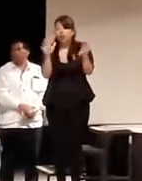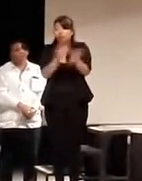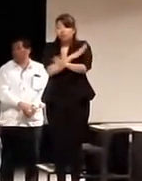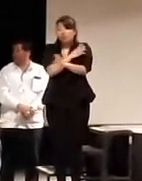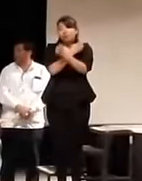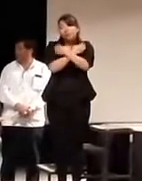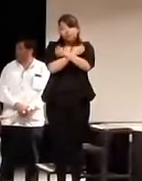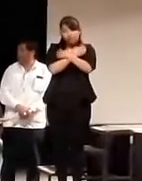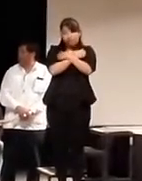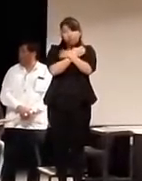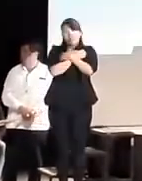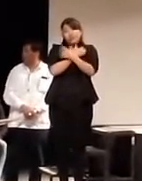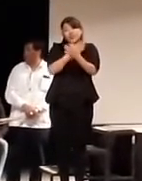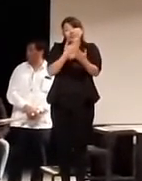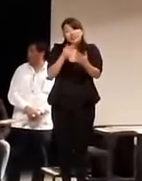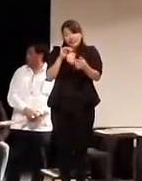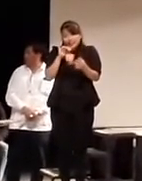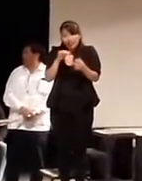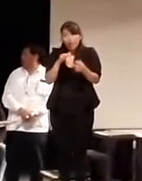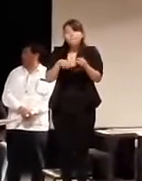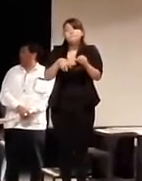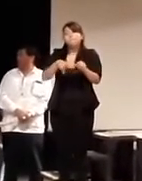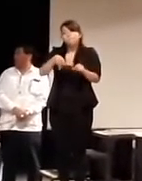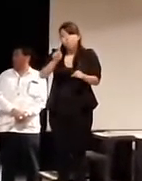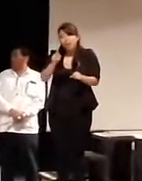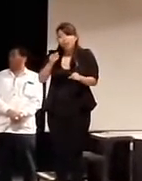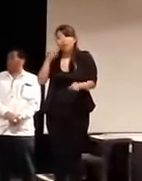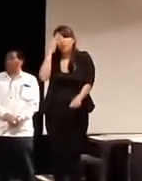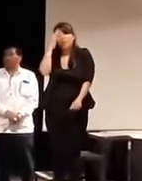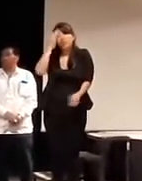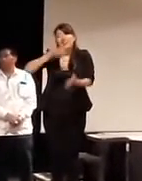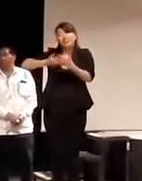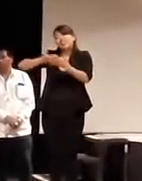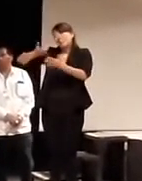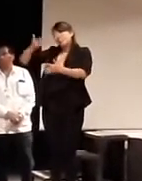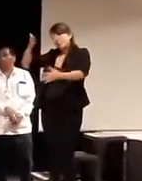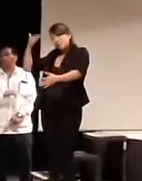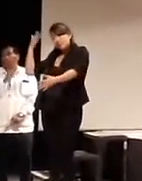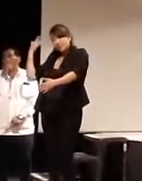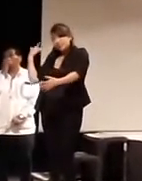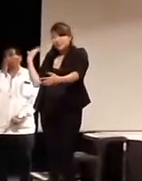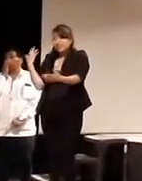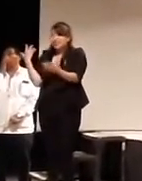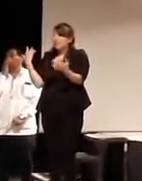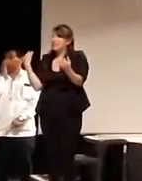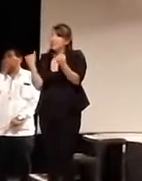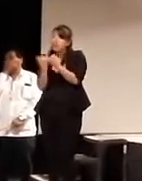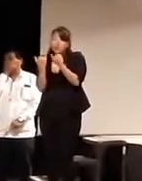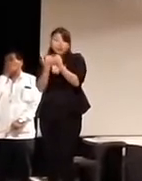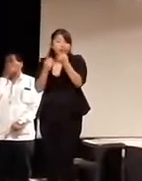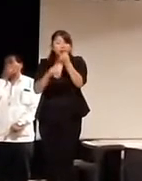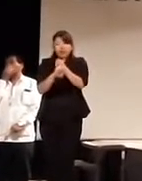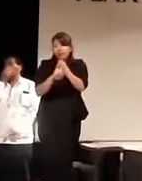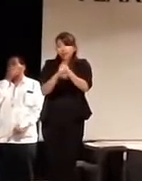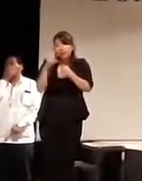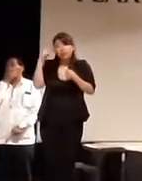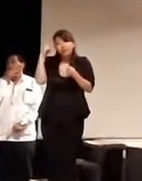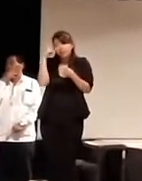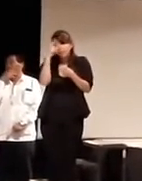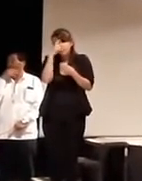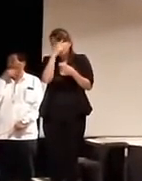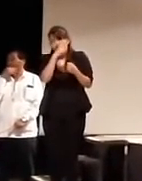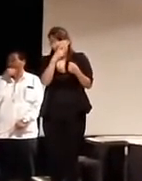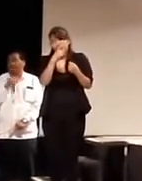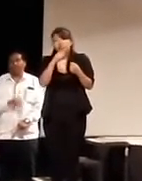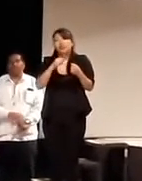30 años hemos dejado acorralado en un rincón a las bases del pensamiento educativo, la didáctica y